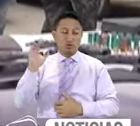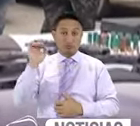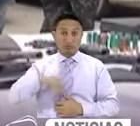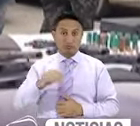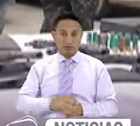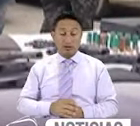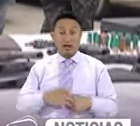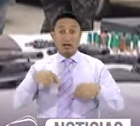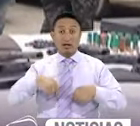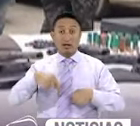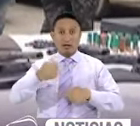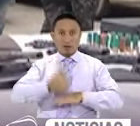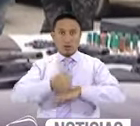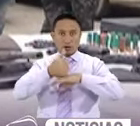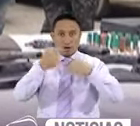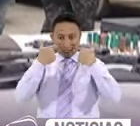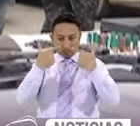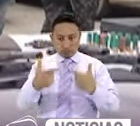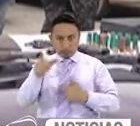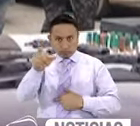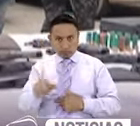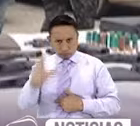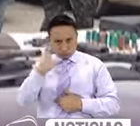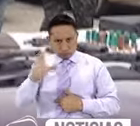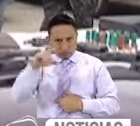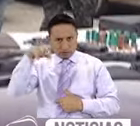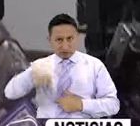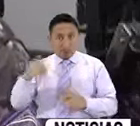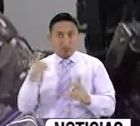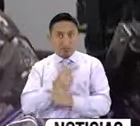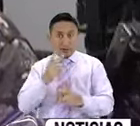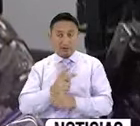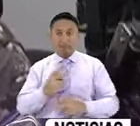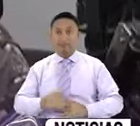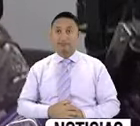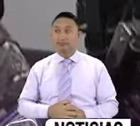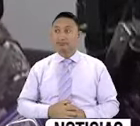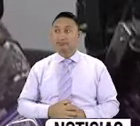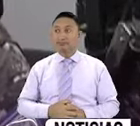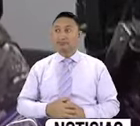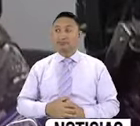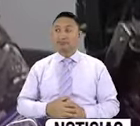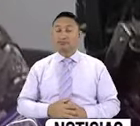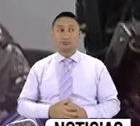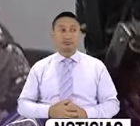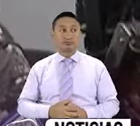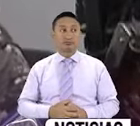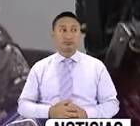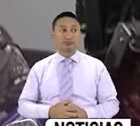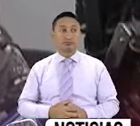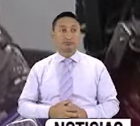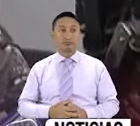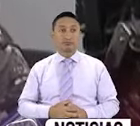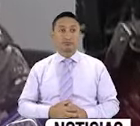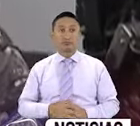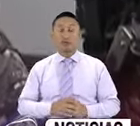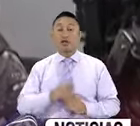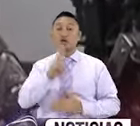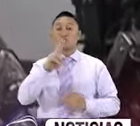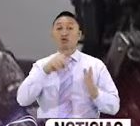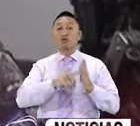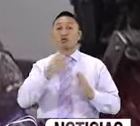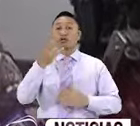valor para las Fuerzas Armadas del país. Había estado detenido por asesinato en el 2017 y en